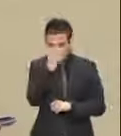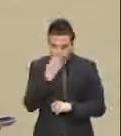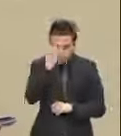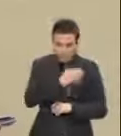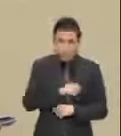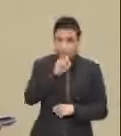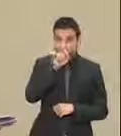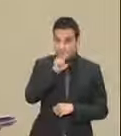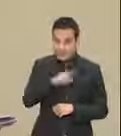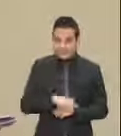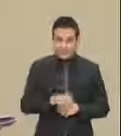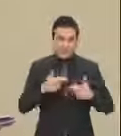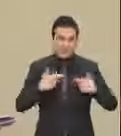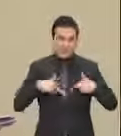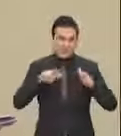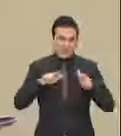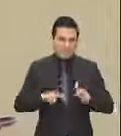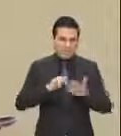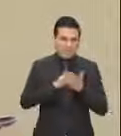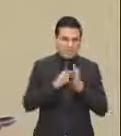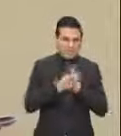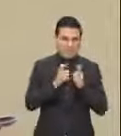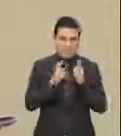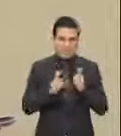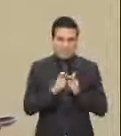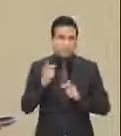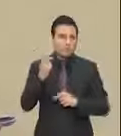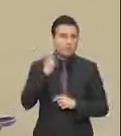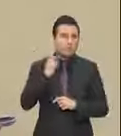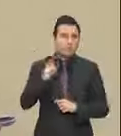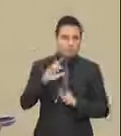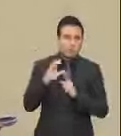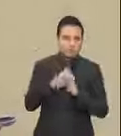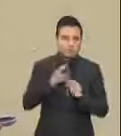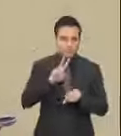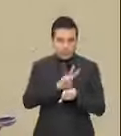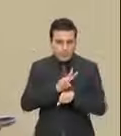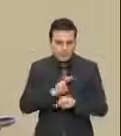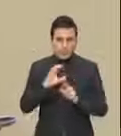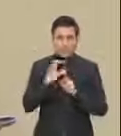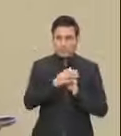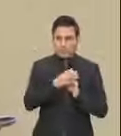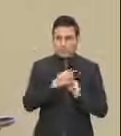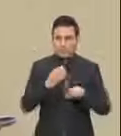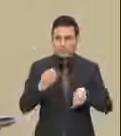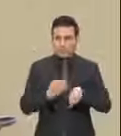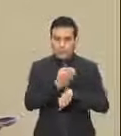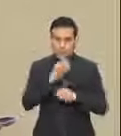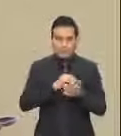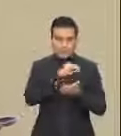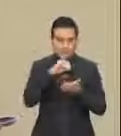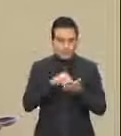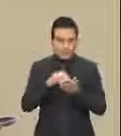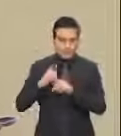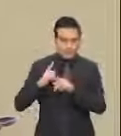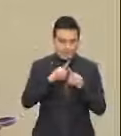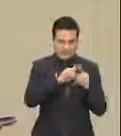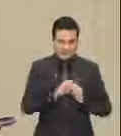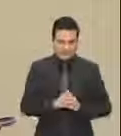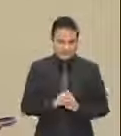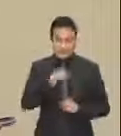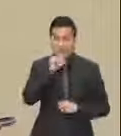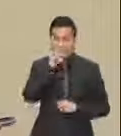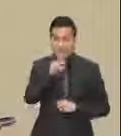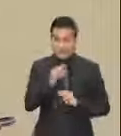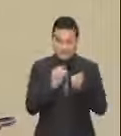representantes técnicos de los partidos políticos ante la comisión nacional de vigilancia y las comisiones locales y distritales respectivas y las